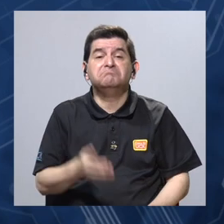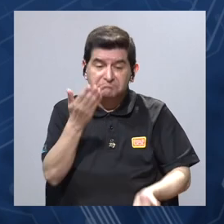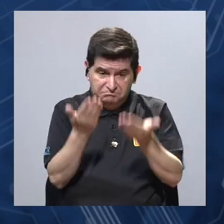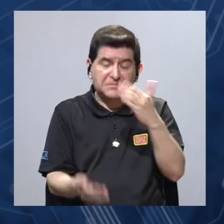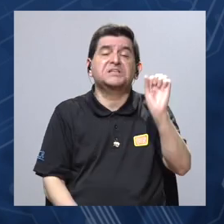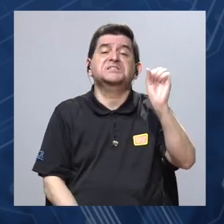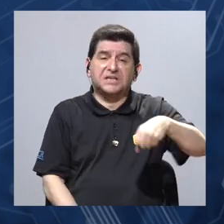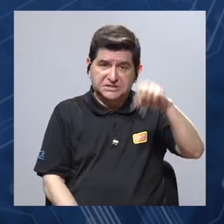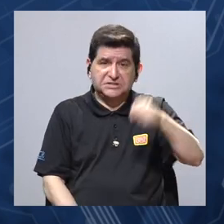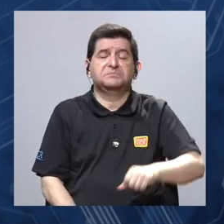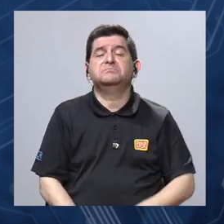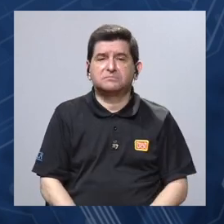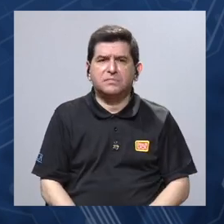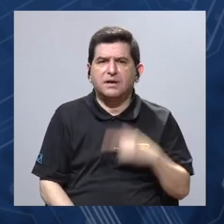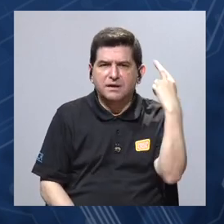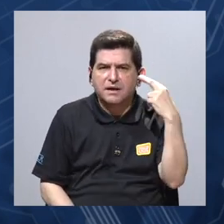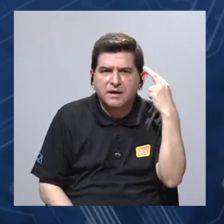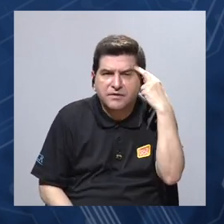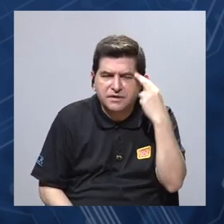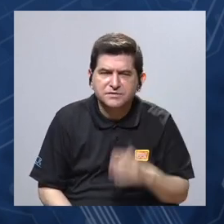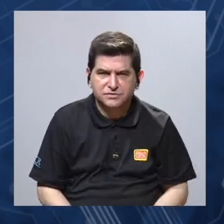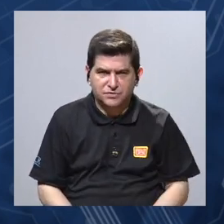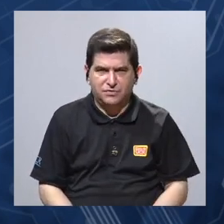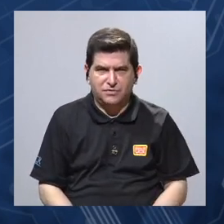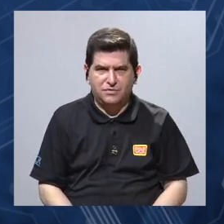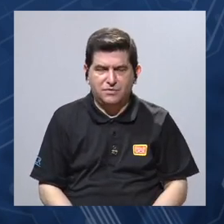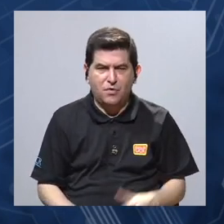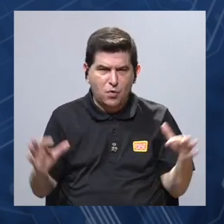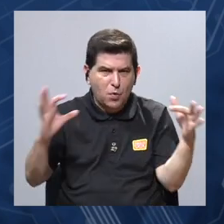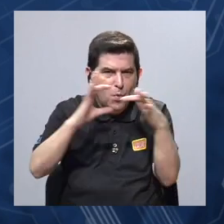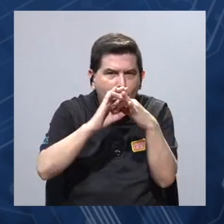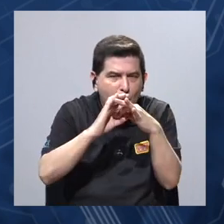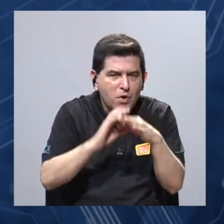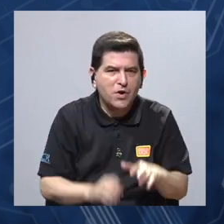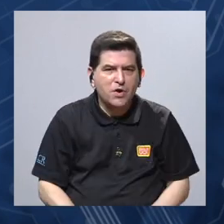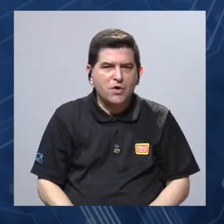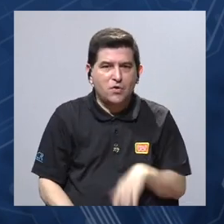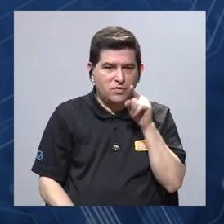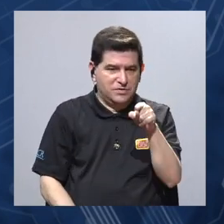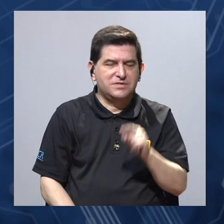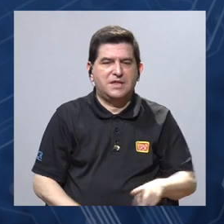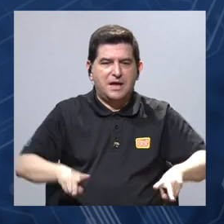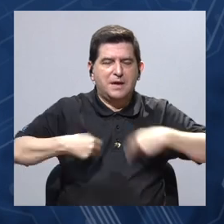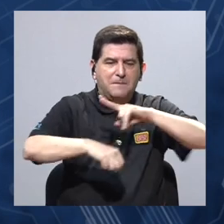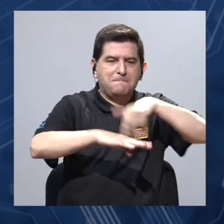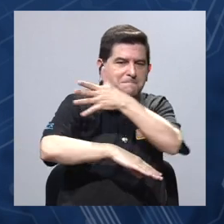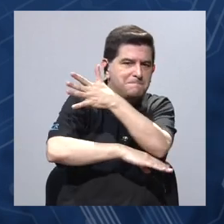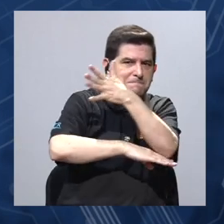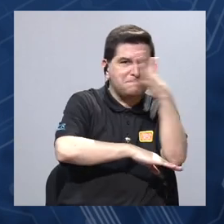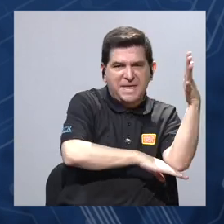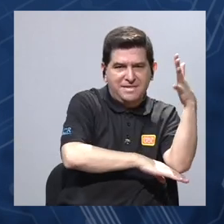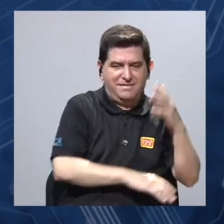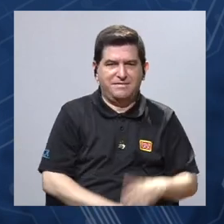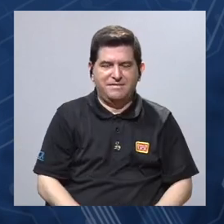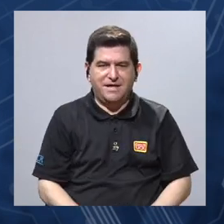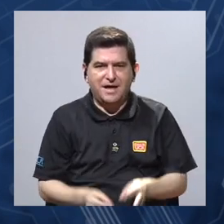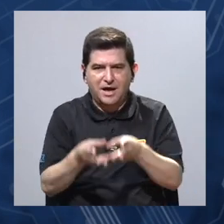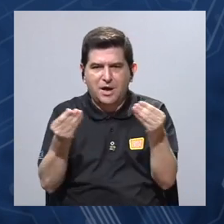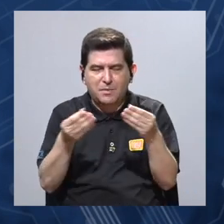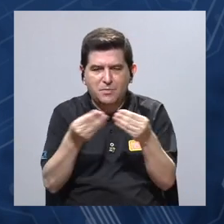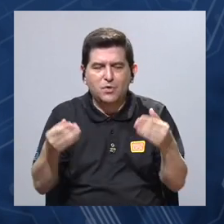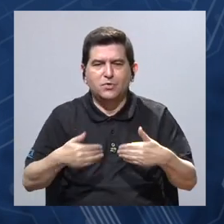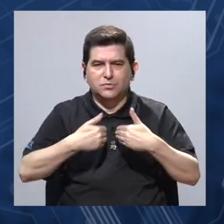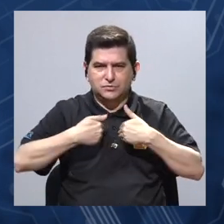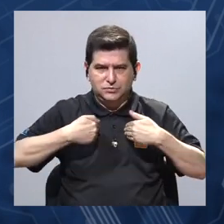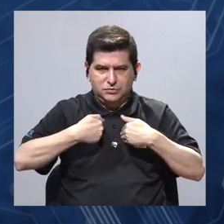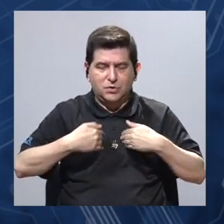Probablemente sí, porque cada vez el vínculo, digamos, de esa interfase vida silvestre, producción animal